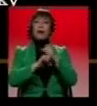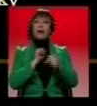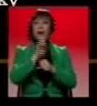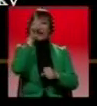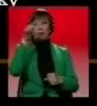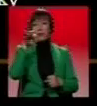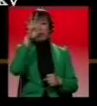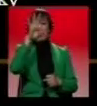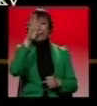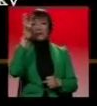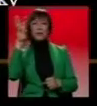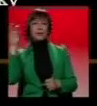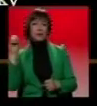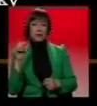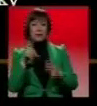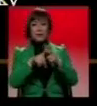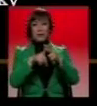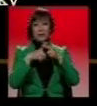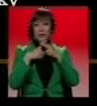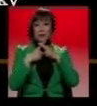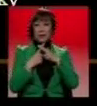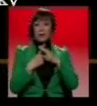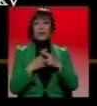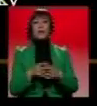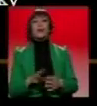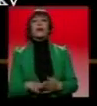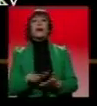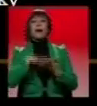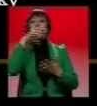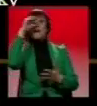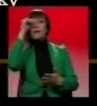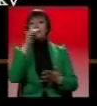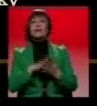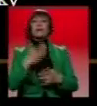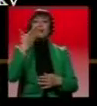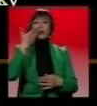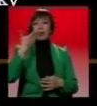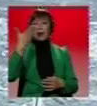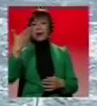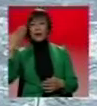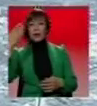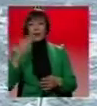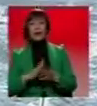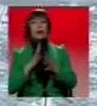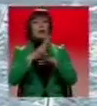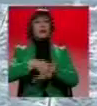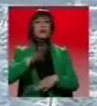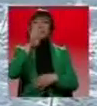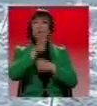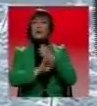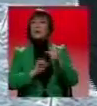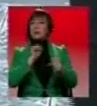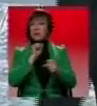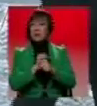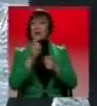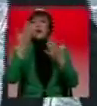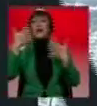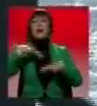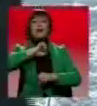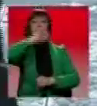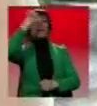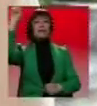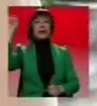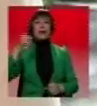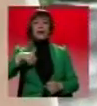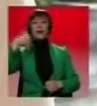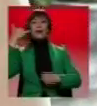1960 ingresó al Conservatorio de Música Peter Tchaikovsky y 4 años después obtenía su primer triunfo